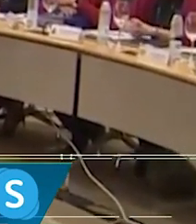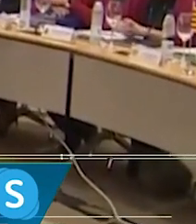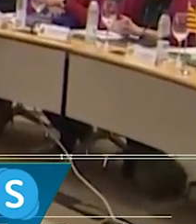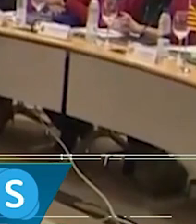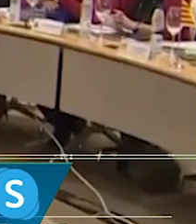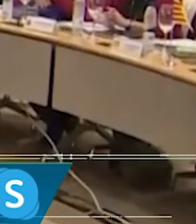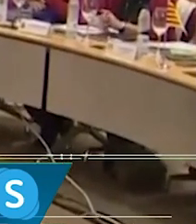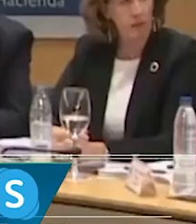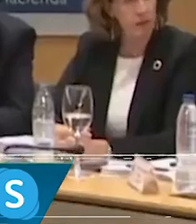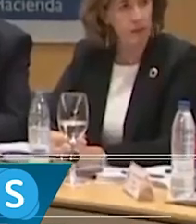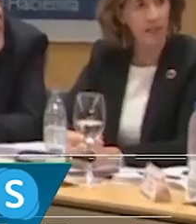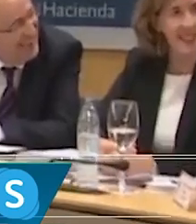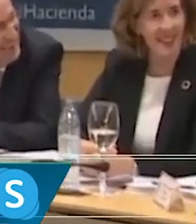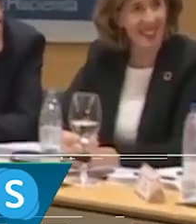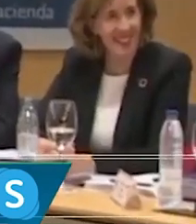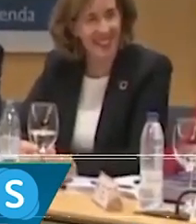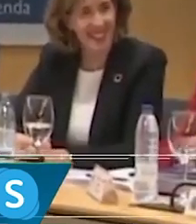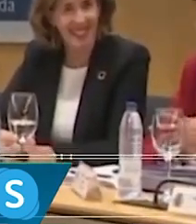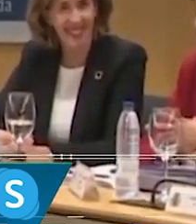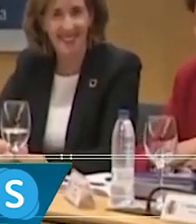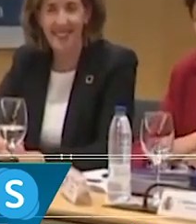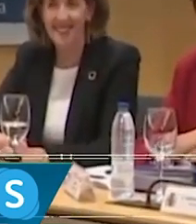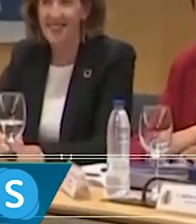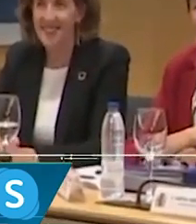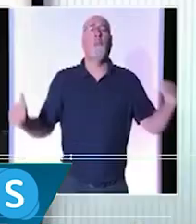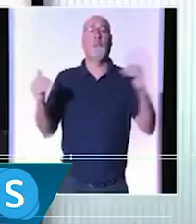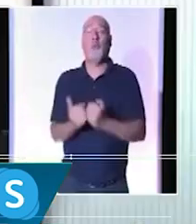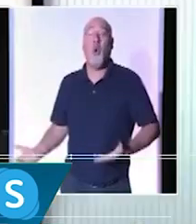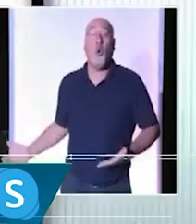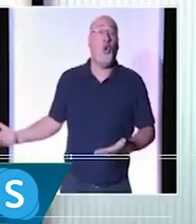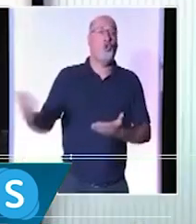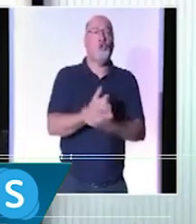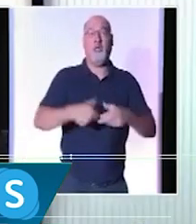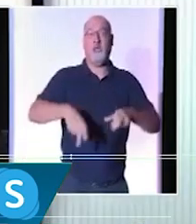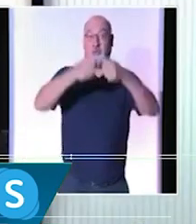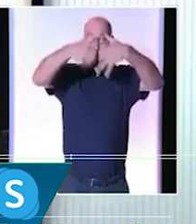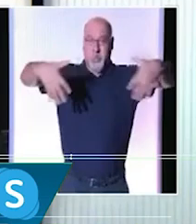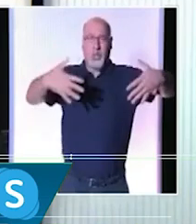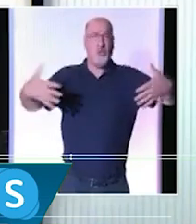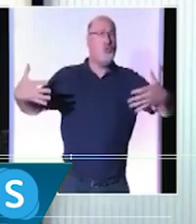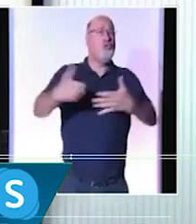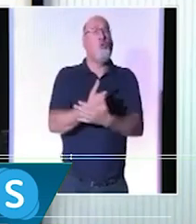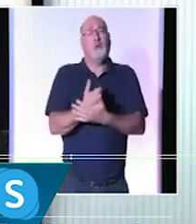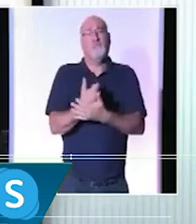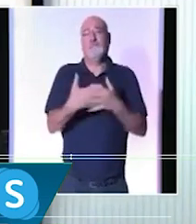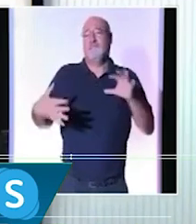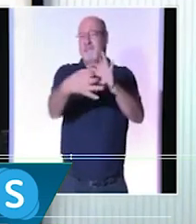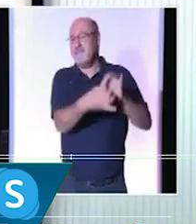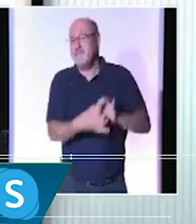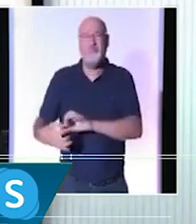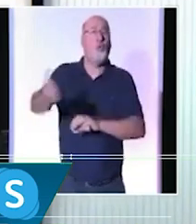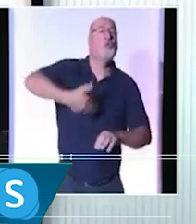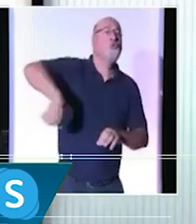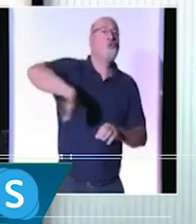produce de esta manera, y cuando la situación de la economía no es una situación estable, al final termina siendo contraproducente. No lo